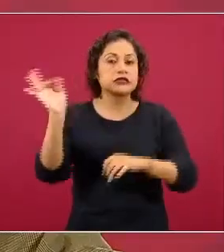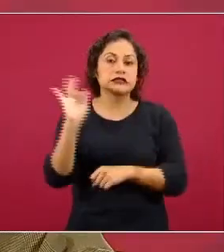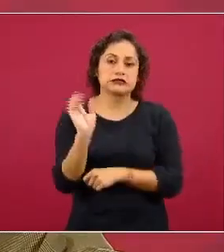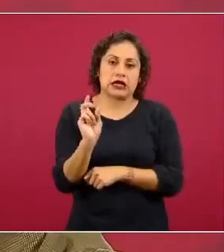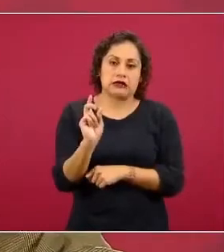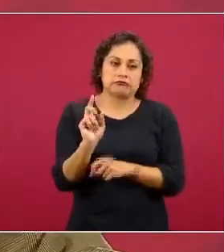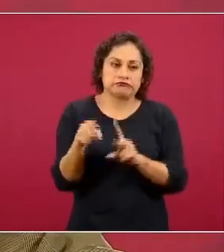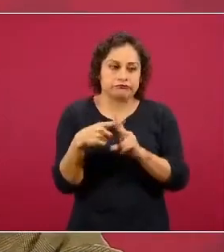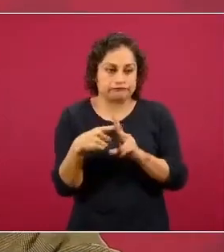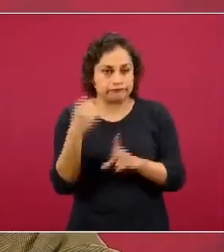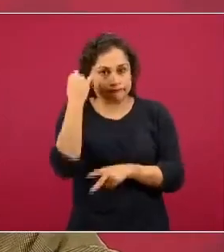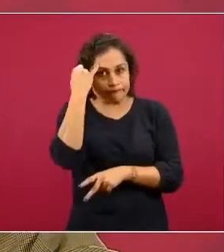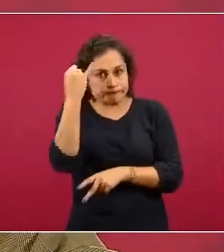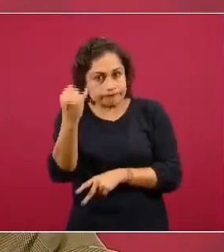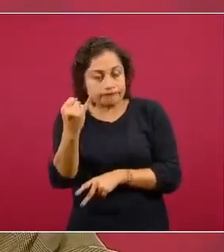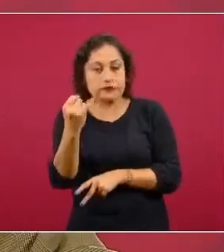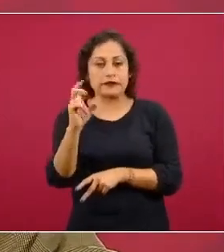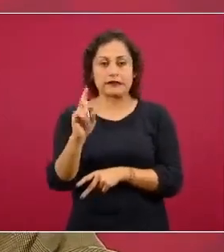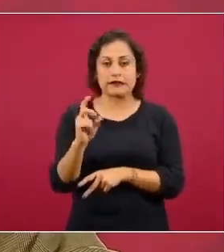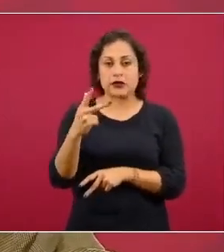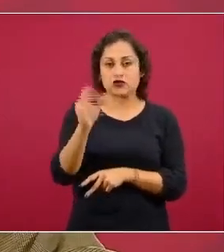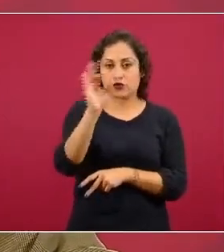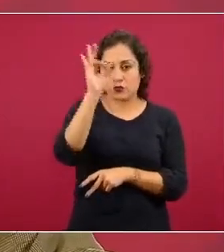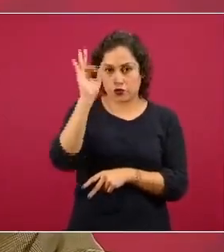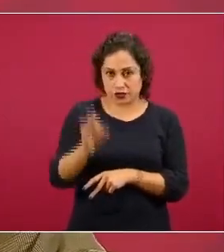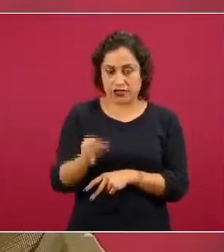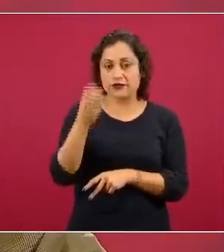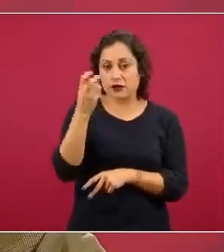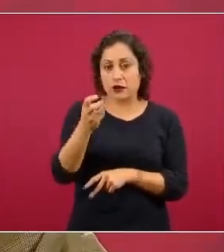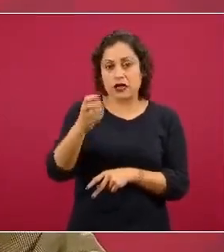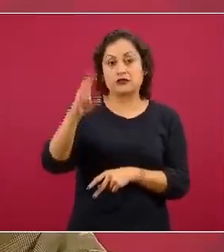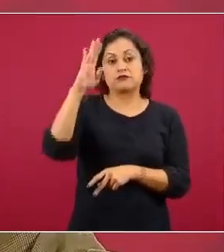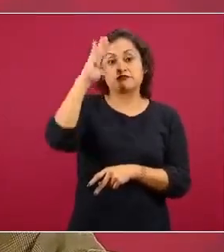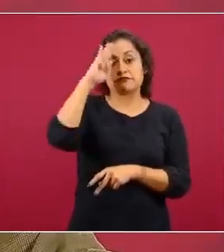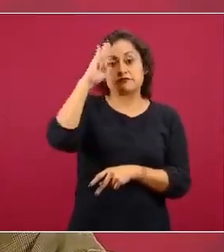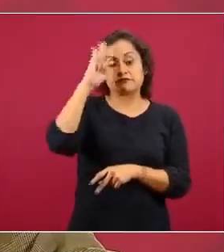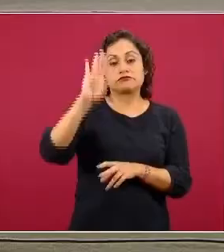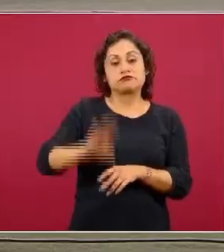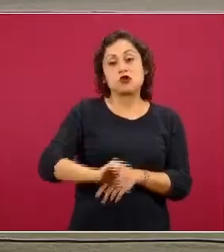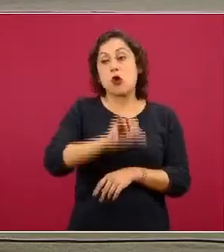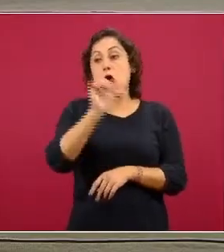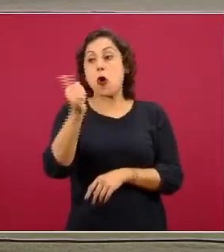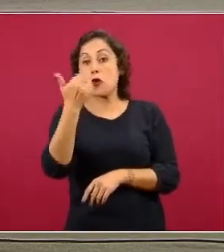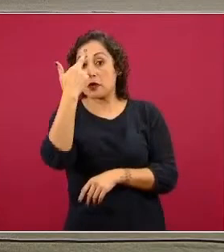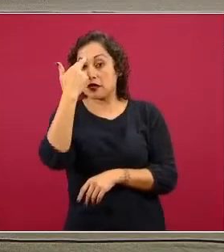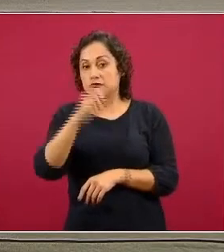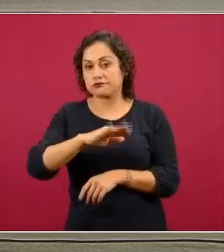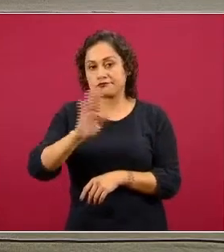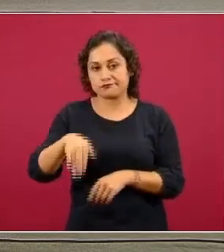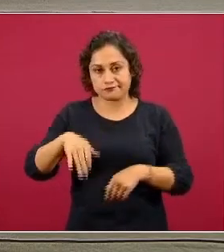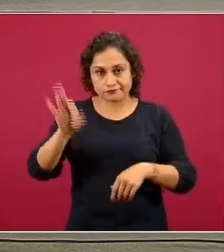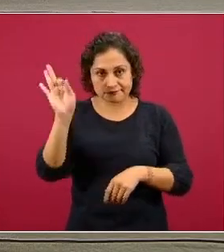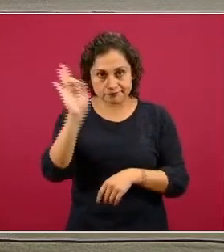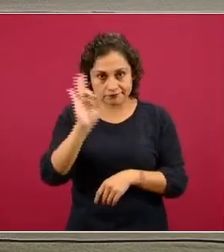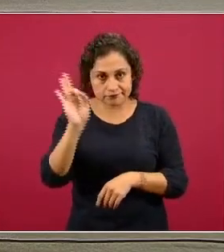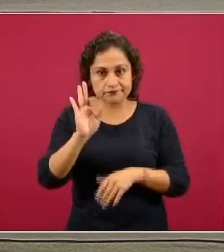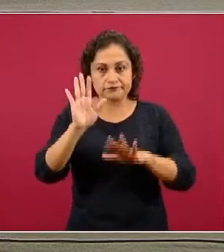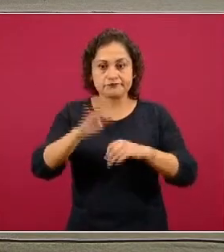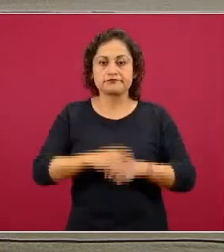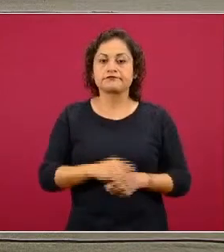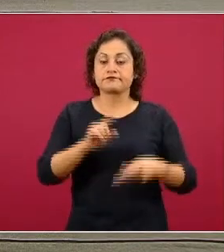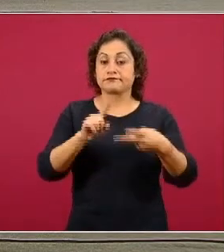38% de este total del exceso que puede ser explicado por otras causas. De acuerdo a su